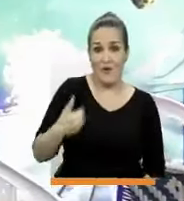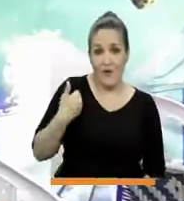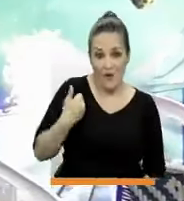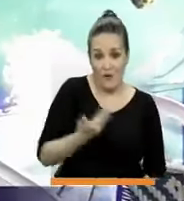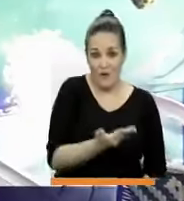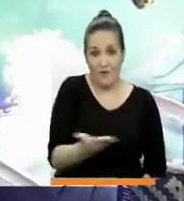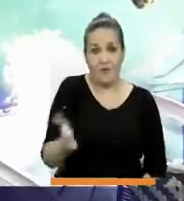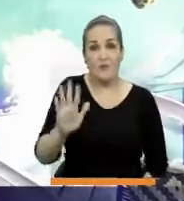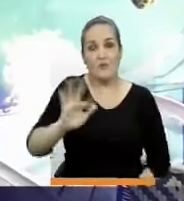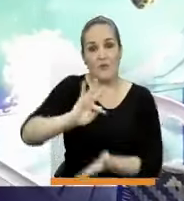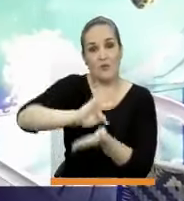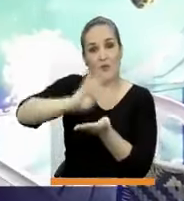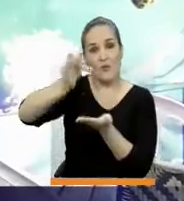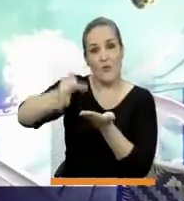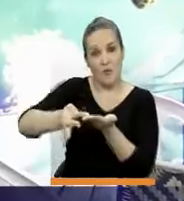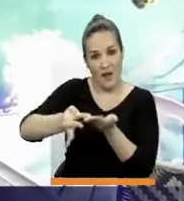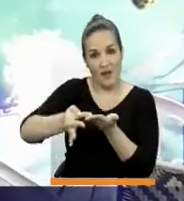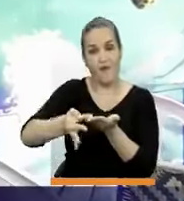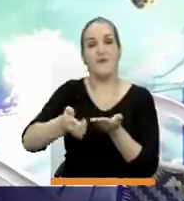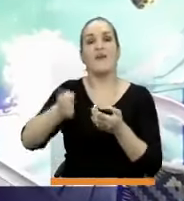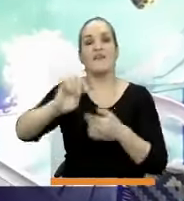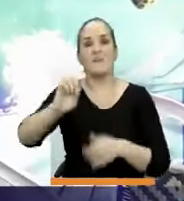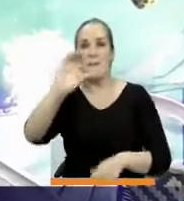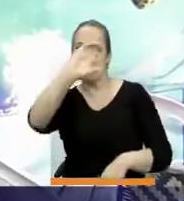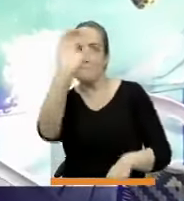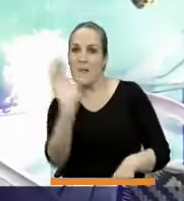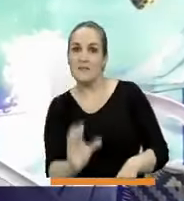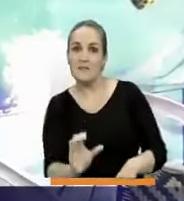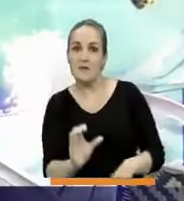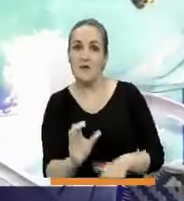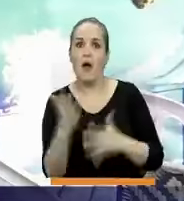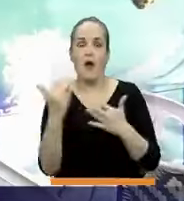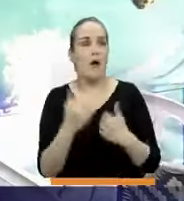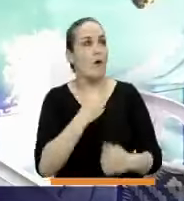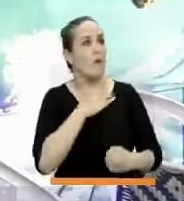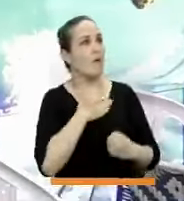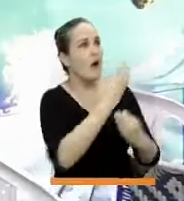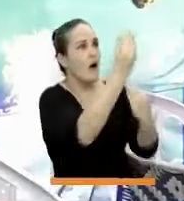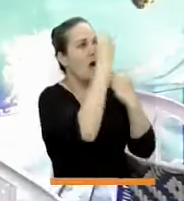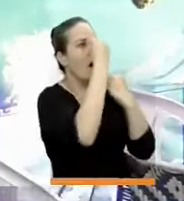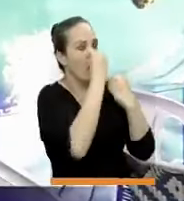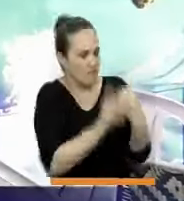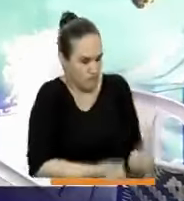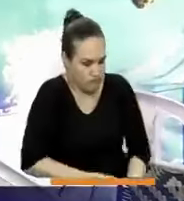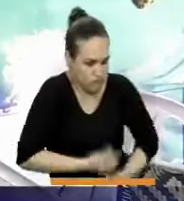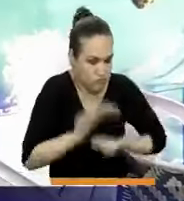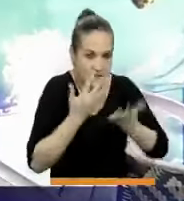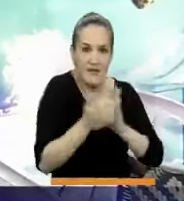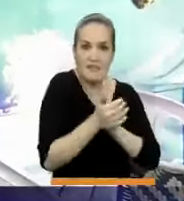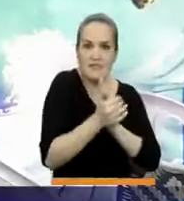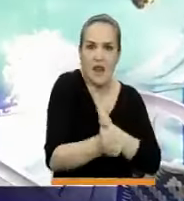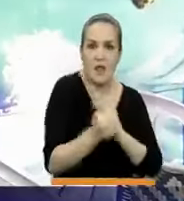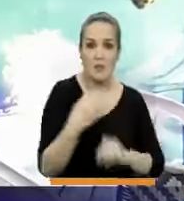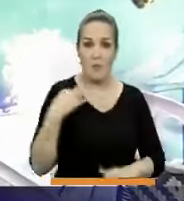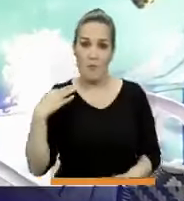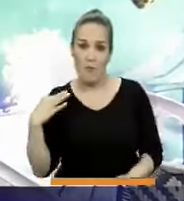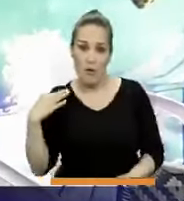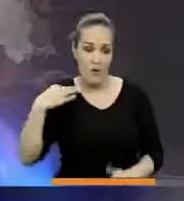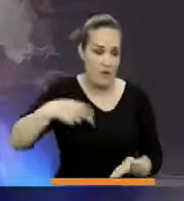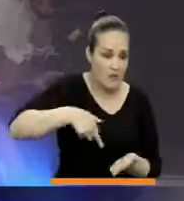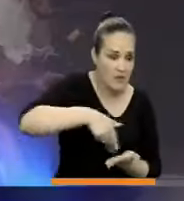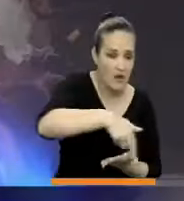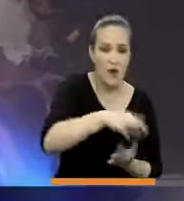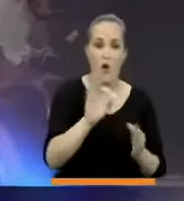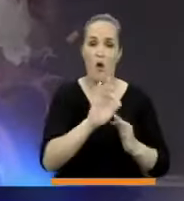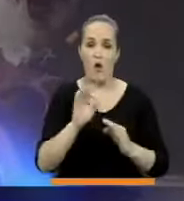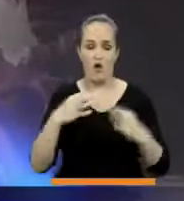Tumaco y de nuestra costa pacífica que tienen aquí una oportunidad para expresar su talento en el modelaje y la